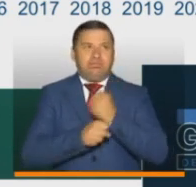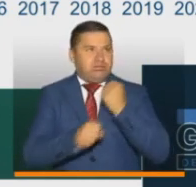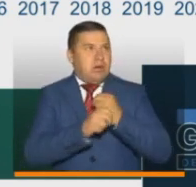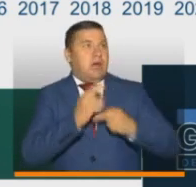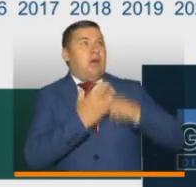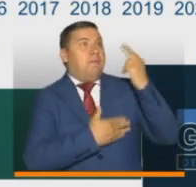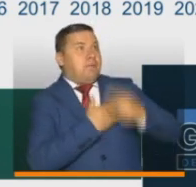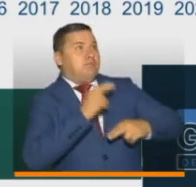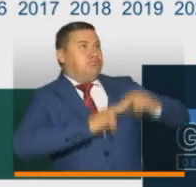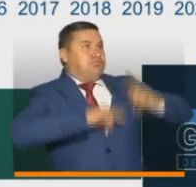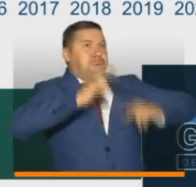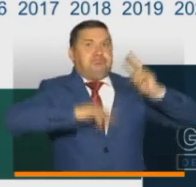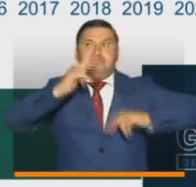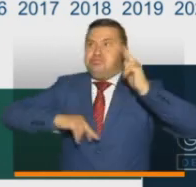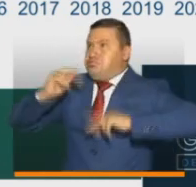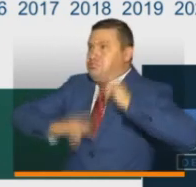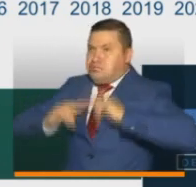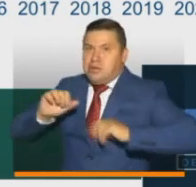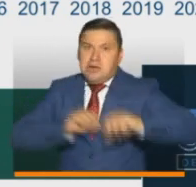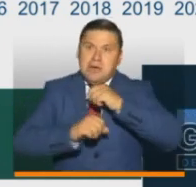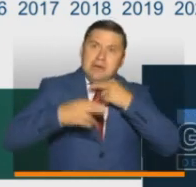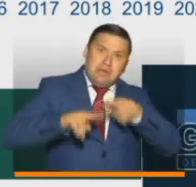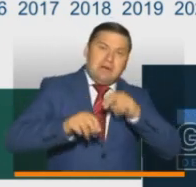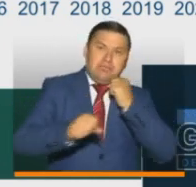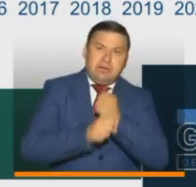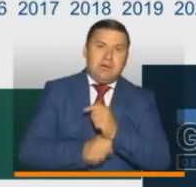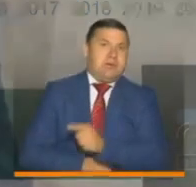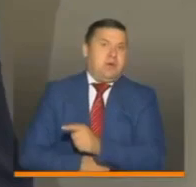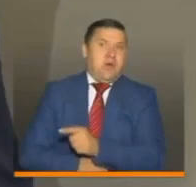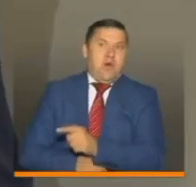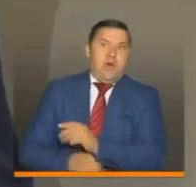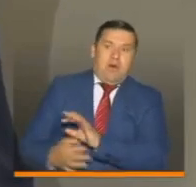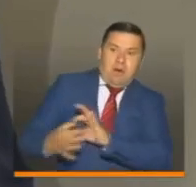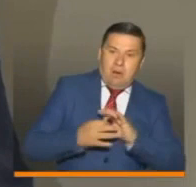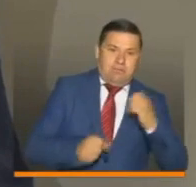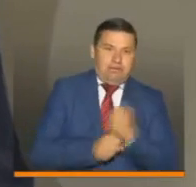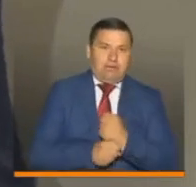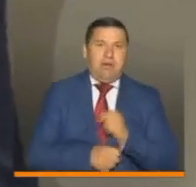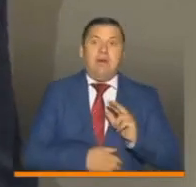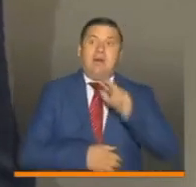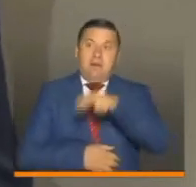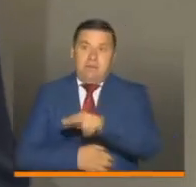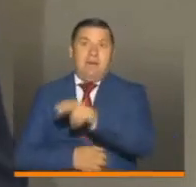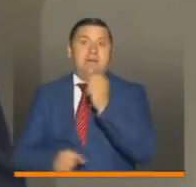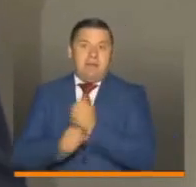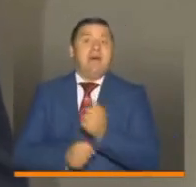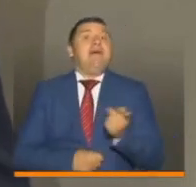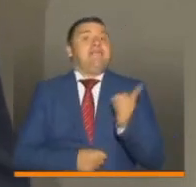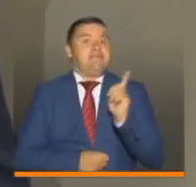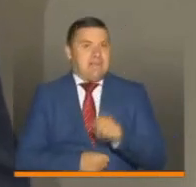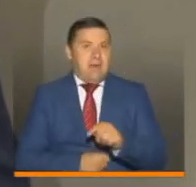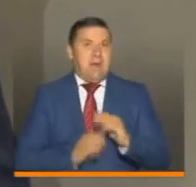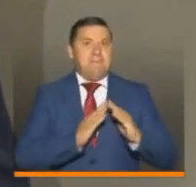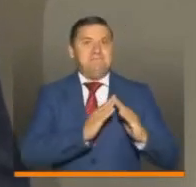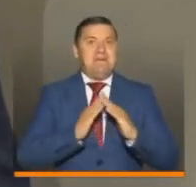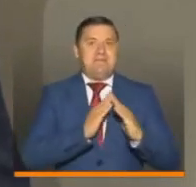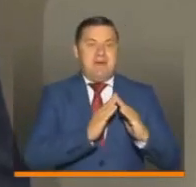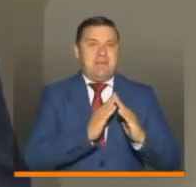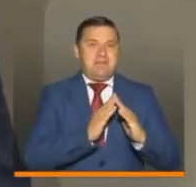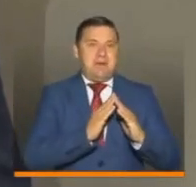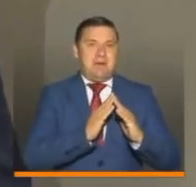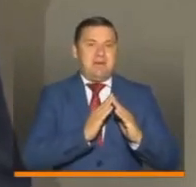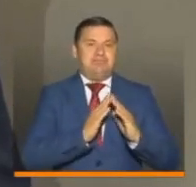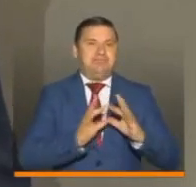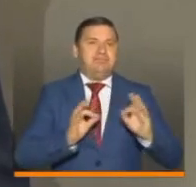de proyectos de infraestructura que son muy importantes. Pero no solo en infraestructura vial y de transporte, también en infraestructura de vivienda y